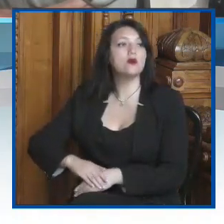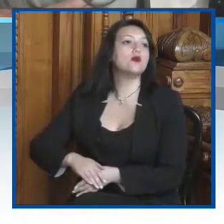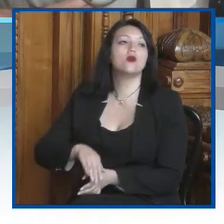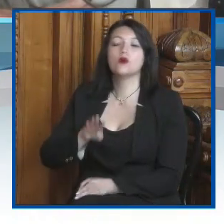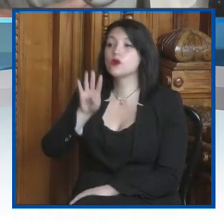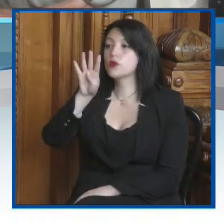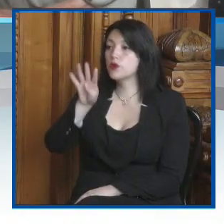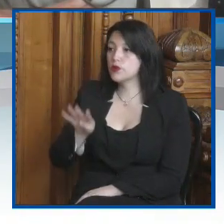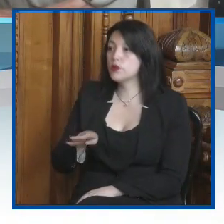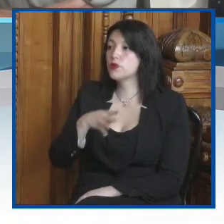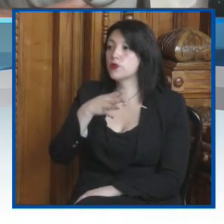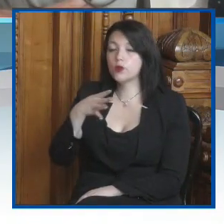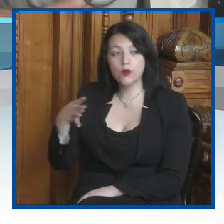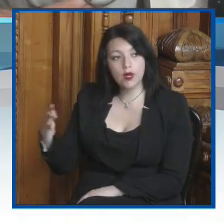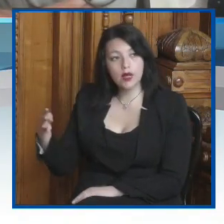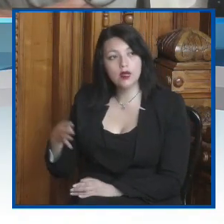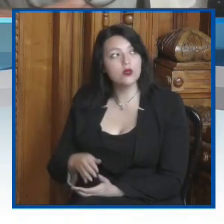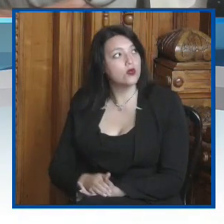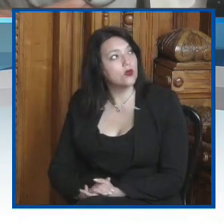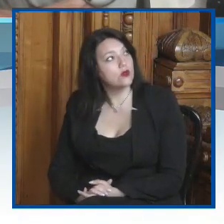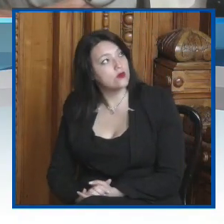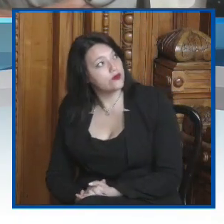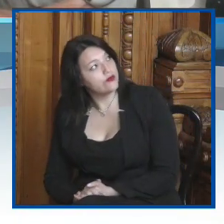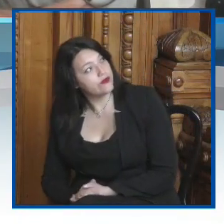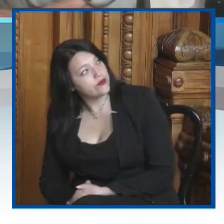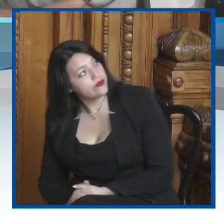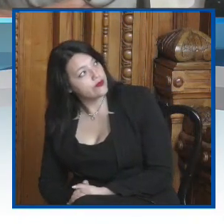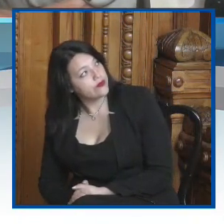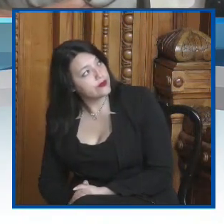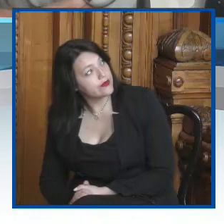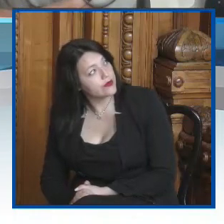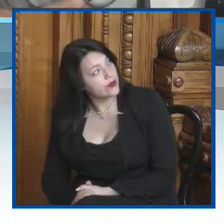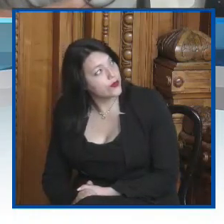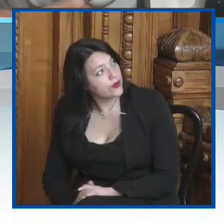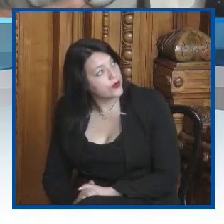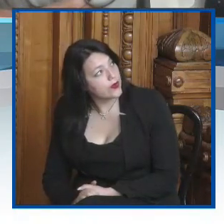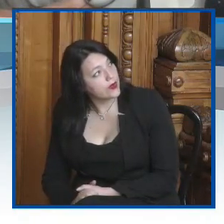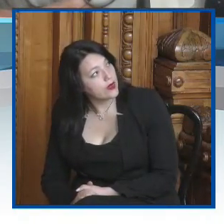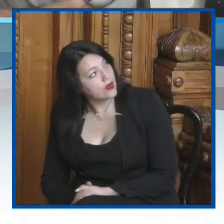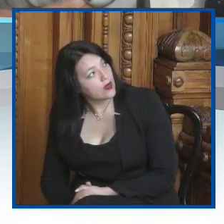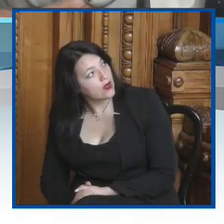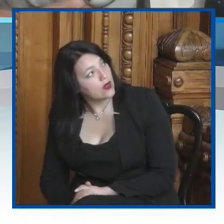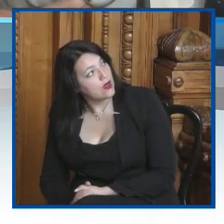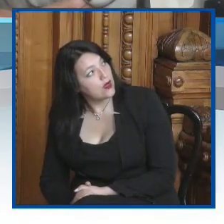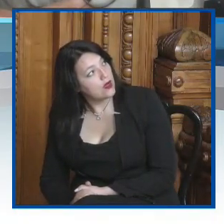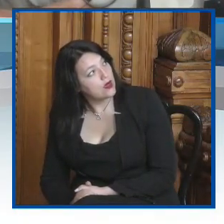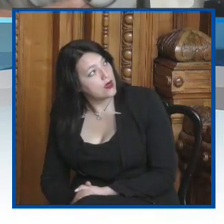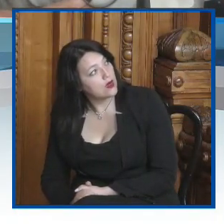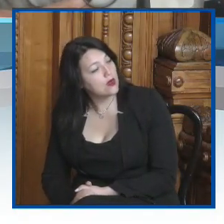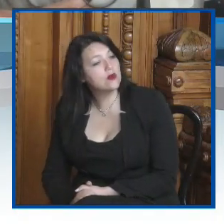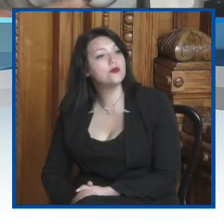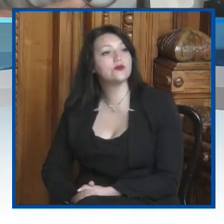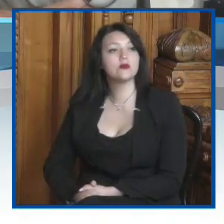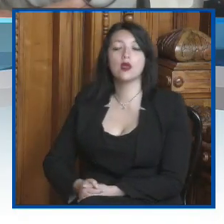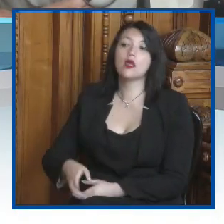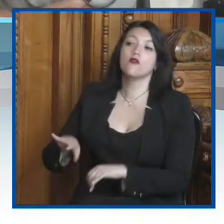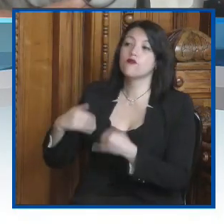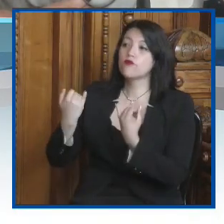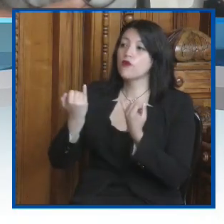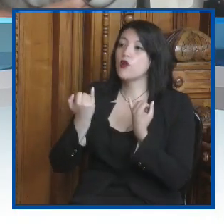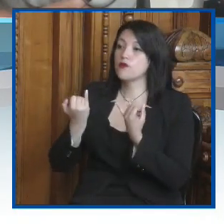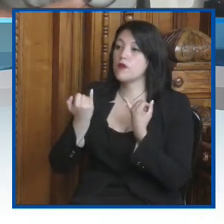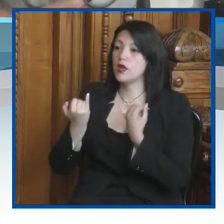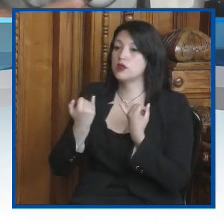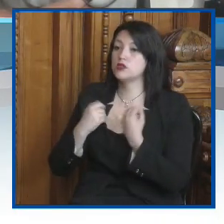cuadros, poniendo, por ejemplo, donde había esa información que veían antes